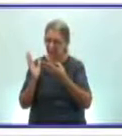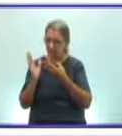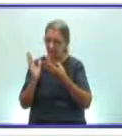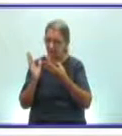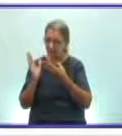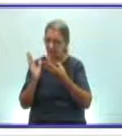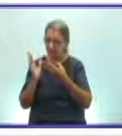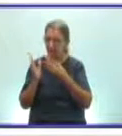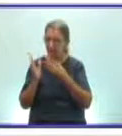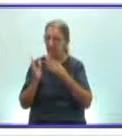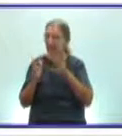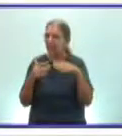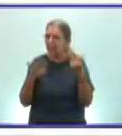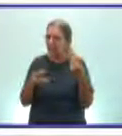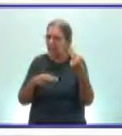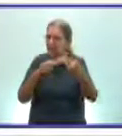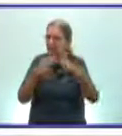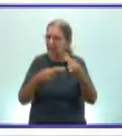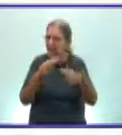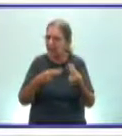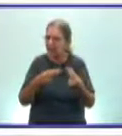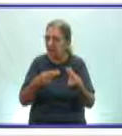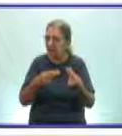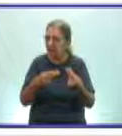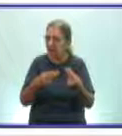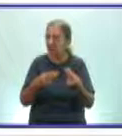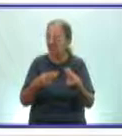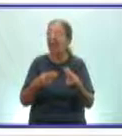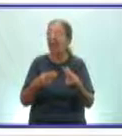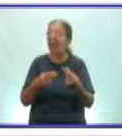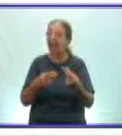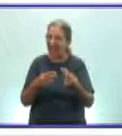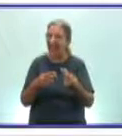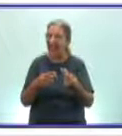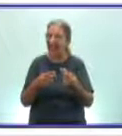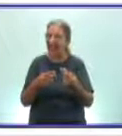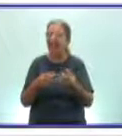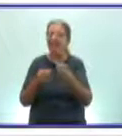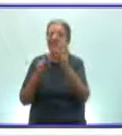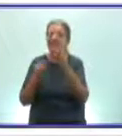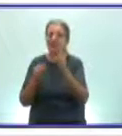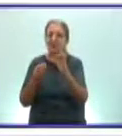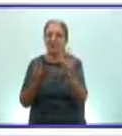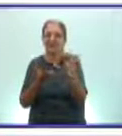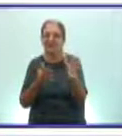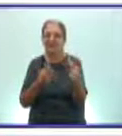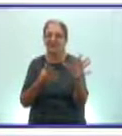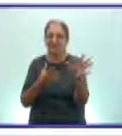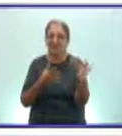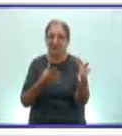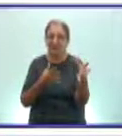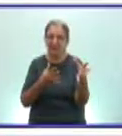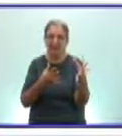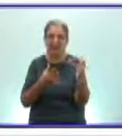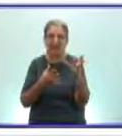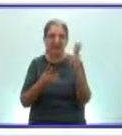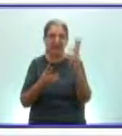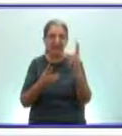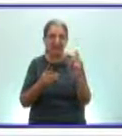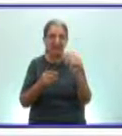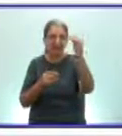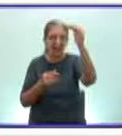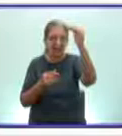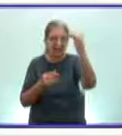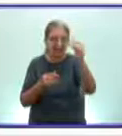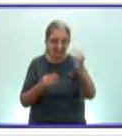pero tenemos que calcular la frecuencia relativa. Tenemos que saber la cantidad de datos, el tamaño